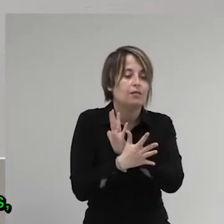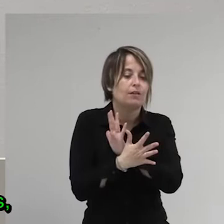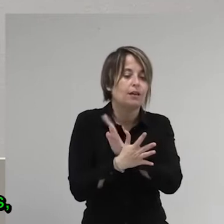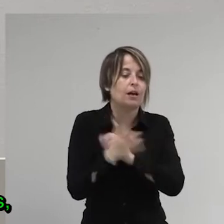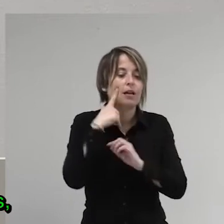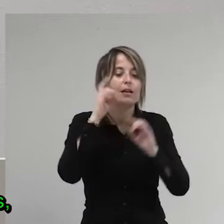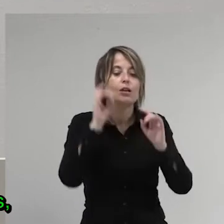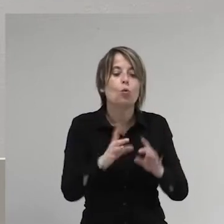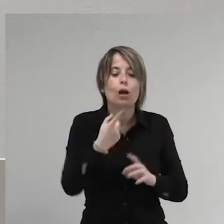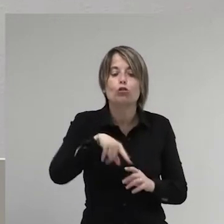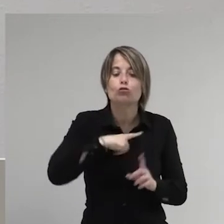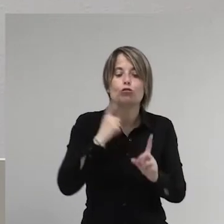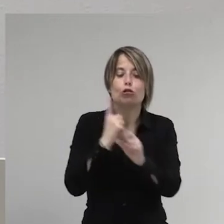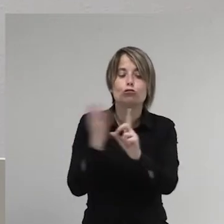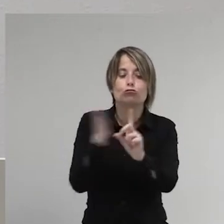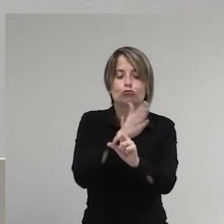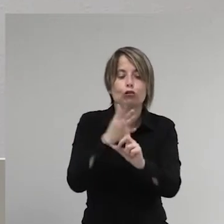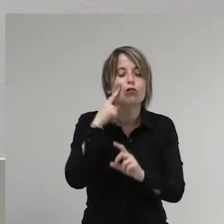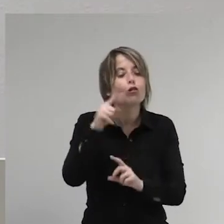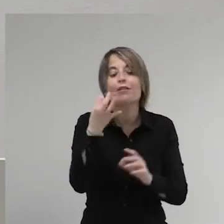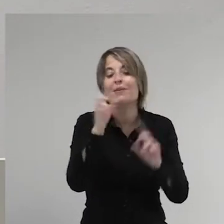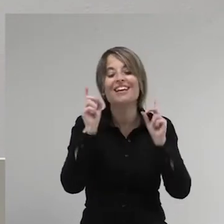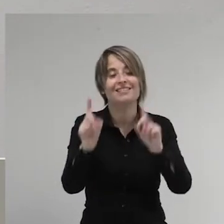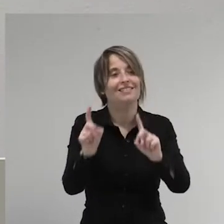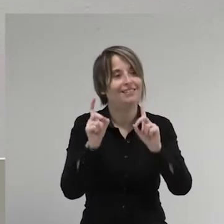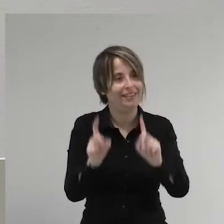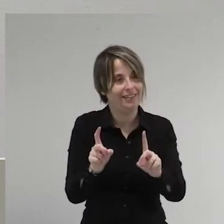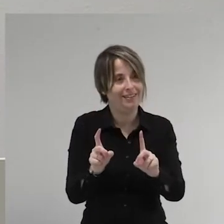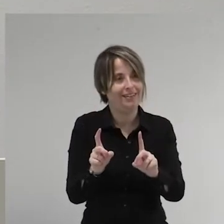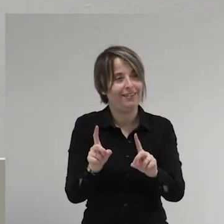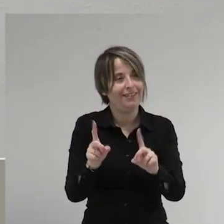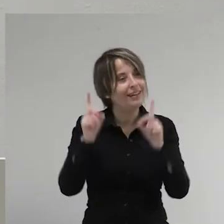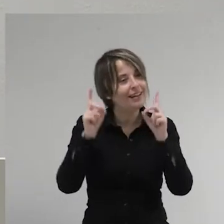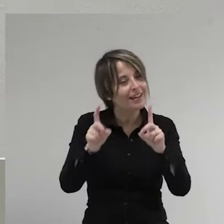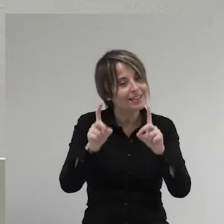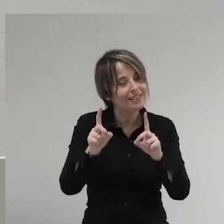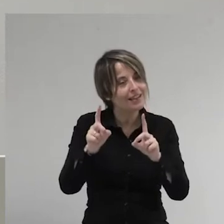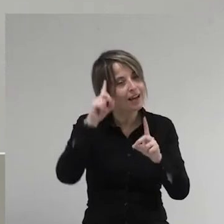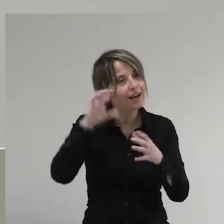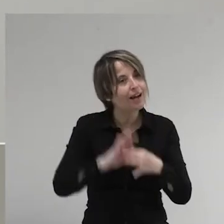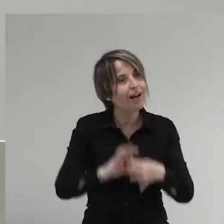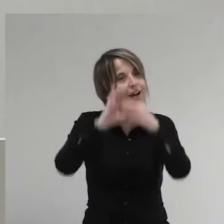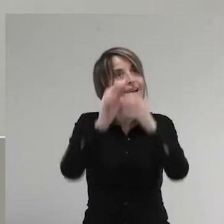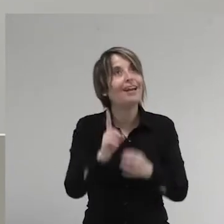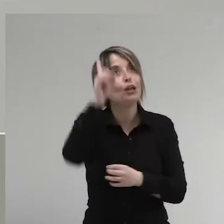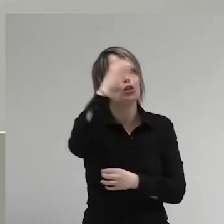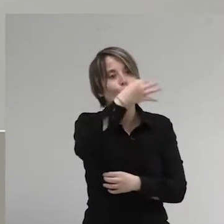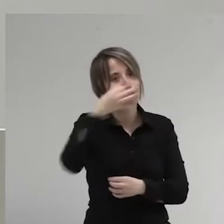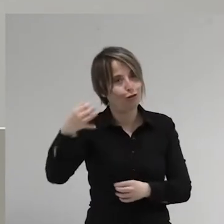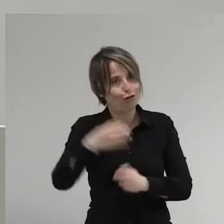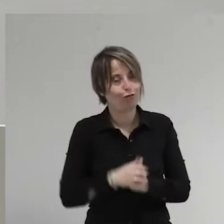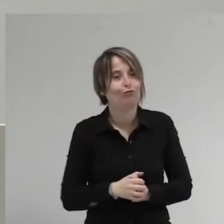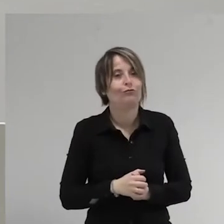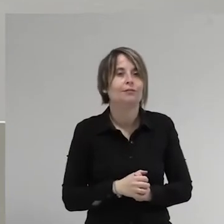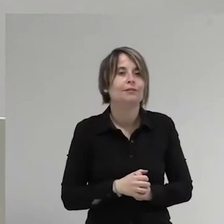como los tratamos, sino que hay que enseñarlos a creer en el Dios correcto. ¿Sí? Por